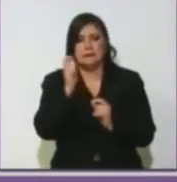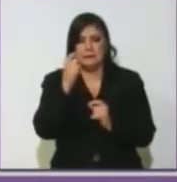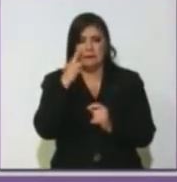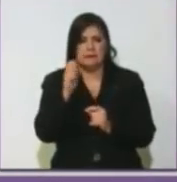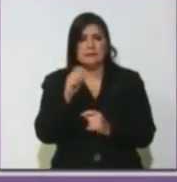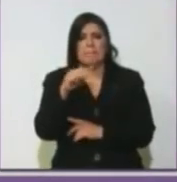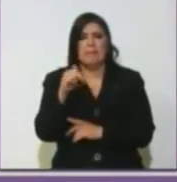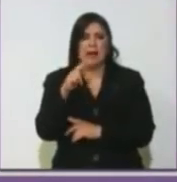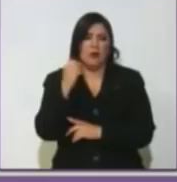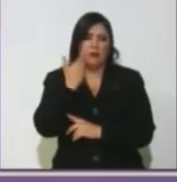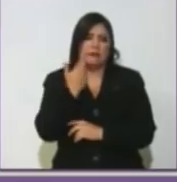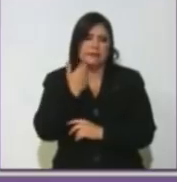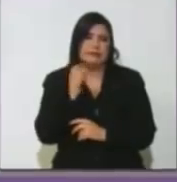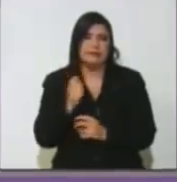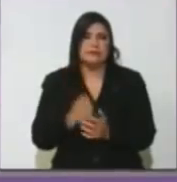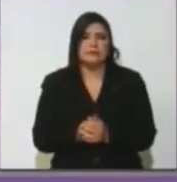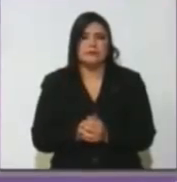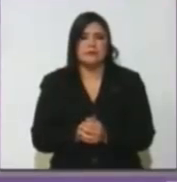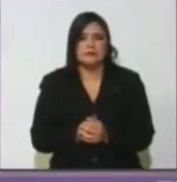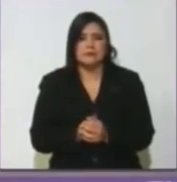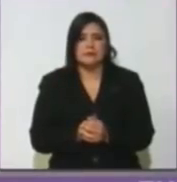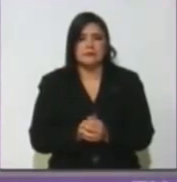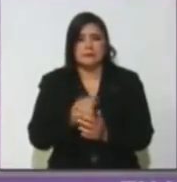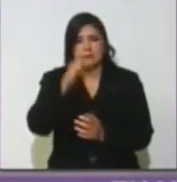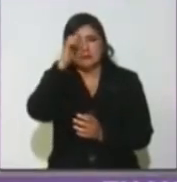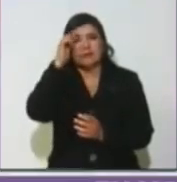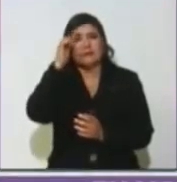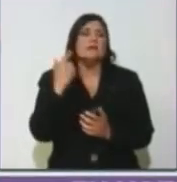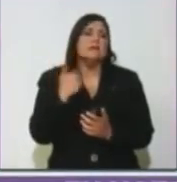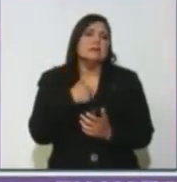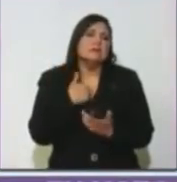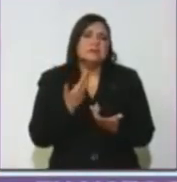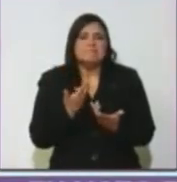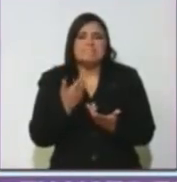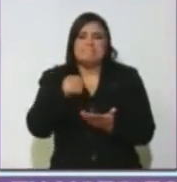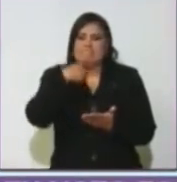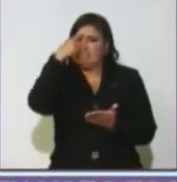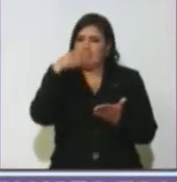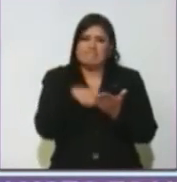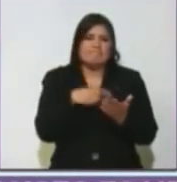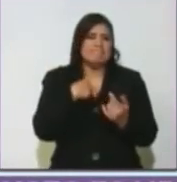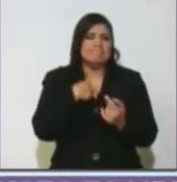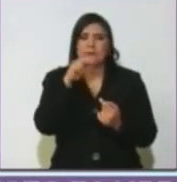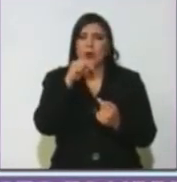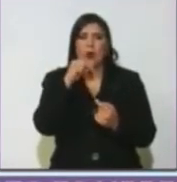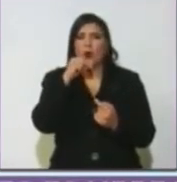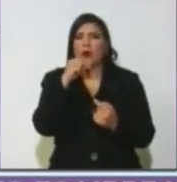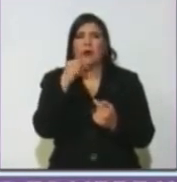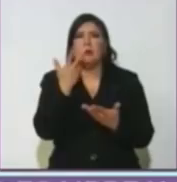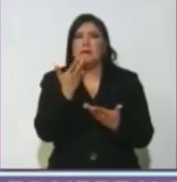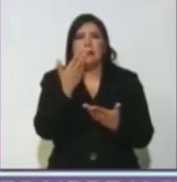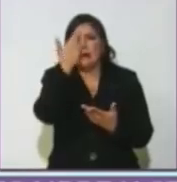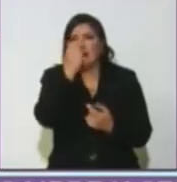rascón creo que no hay razón para pelearnos con la tecnología